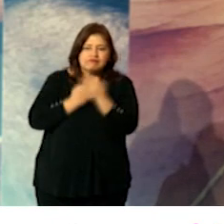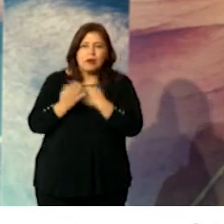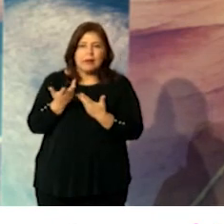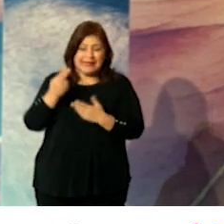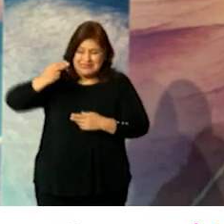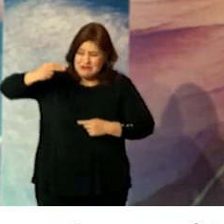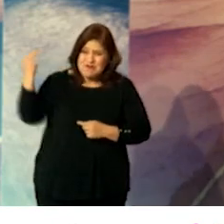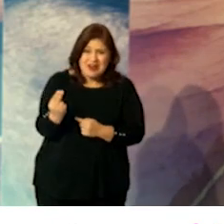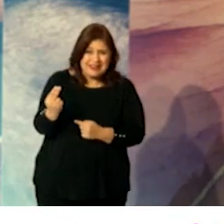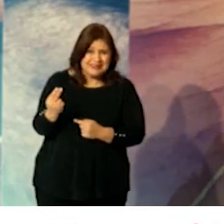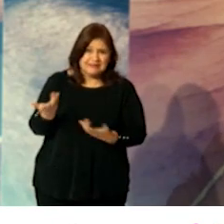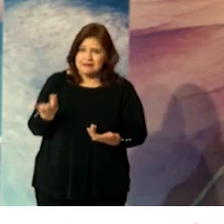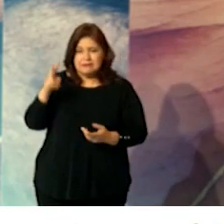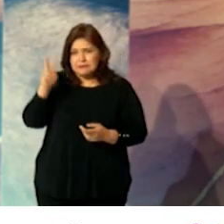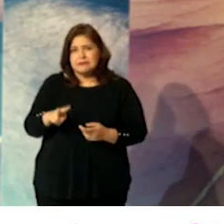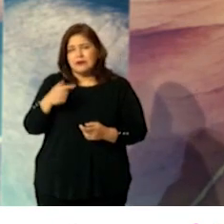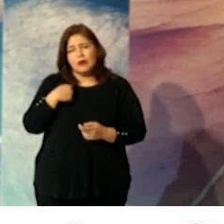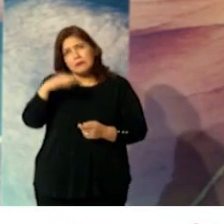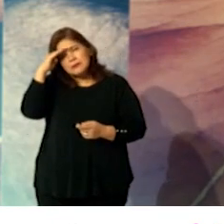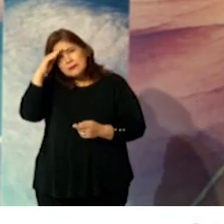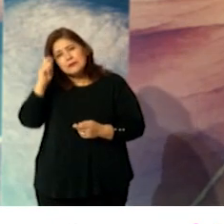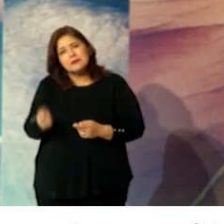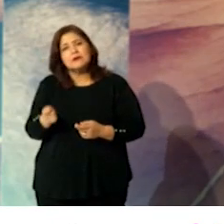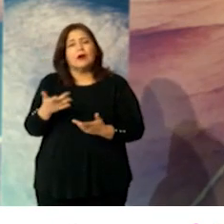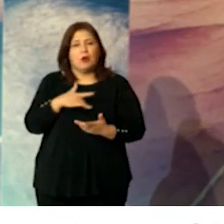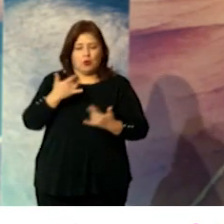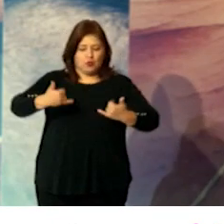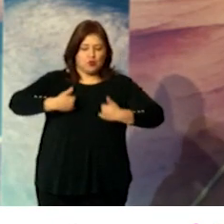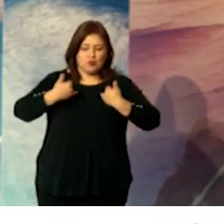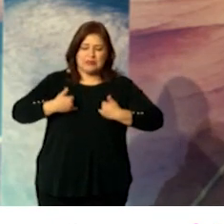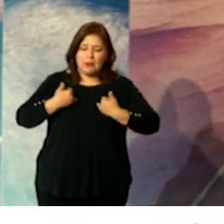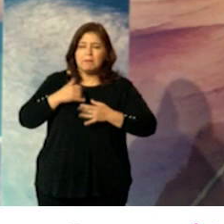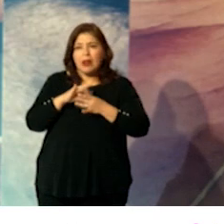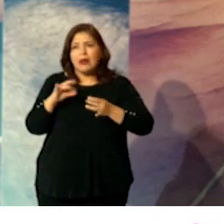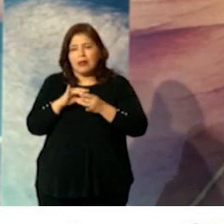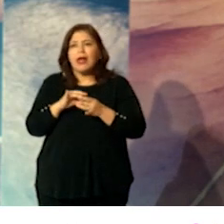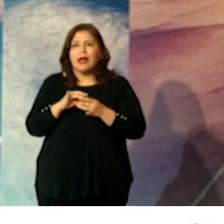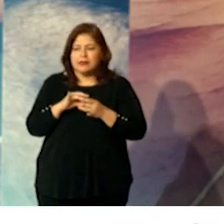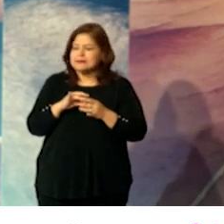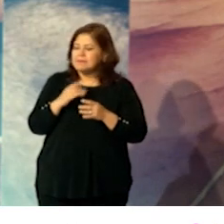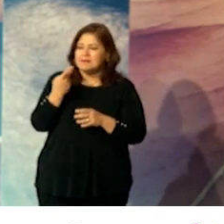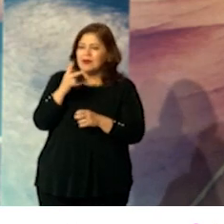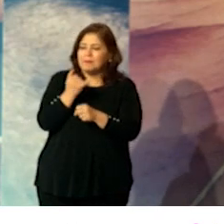Y en eso estoy pensando siempre que estamos hablando sobre juventud. Es imposible hablar sobre juventud sin hablar sobre una